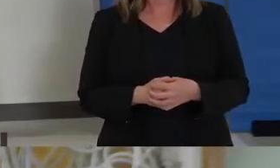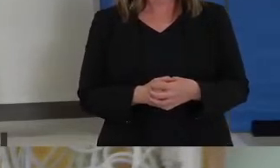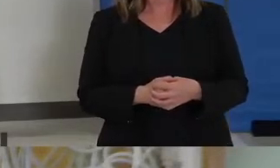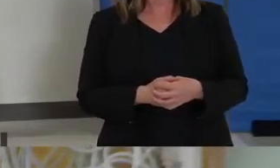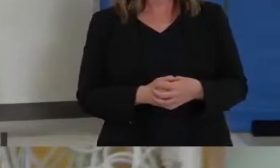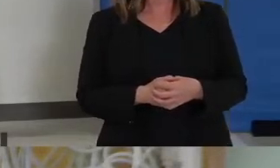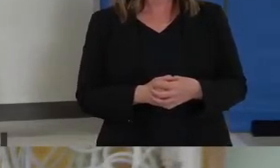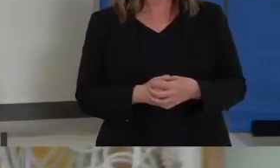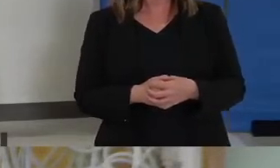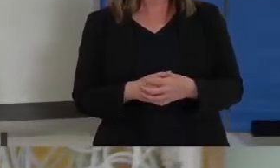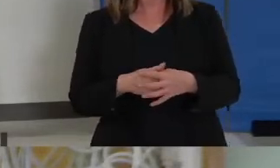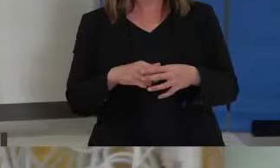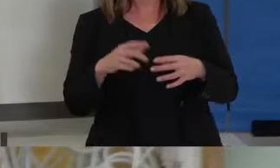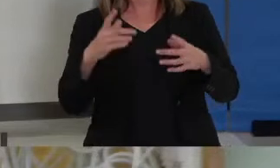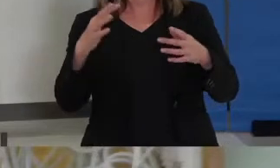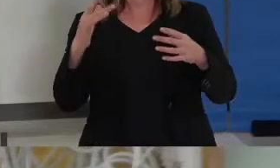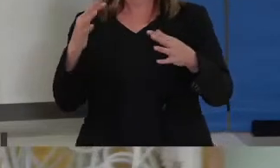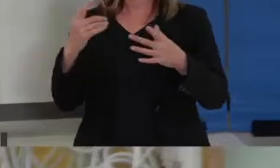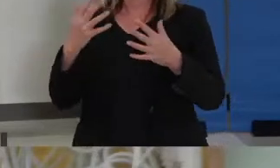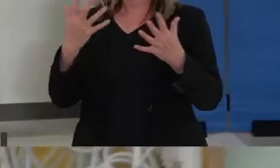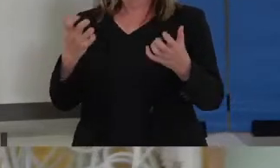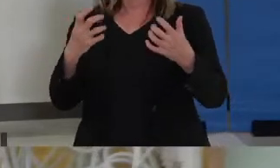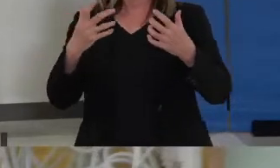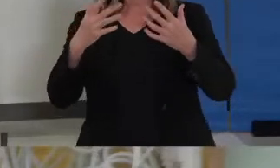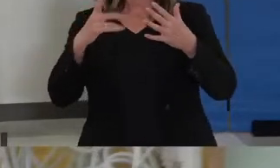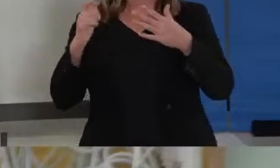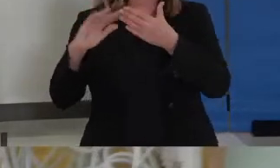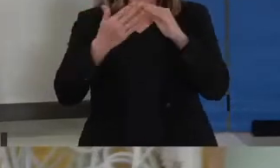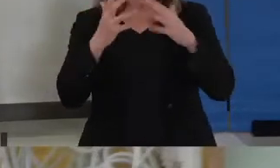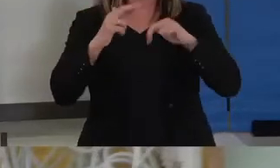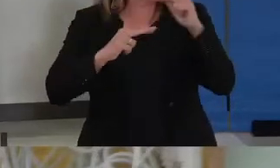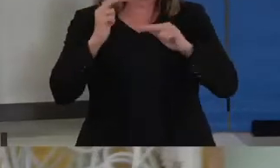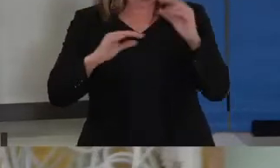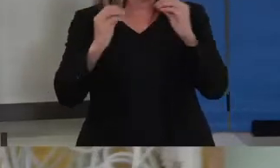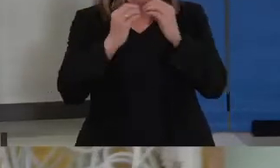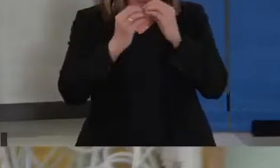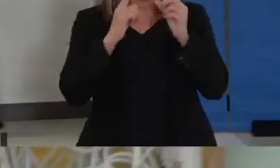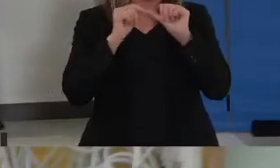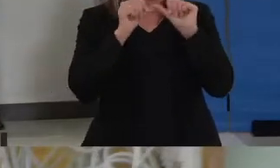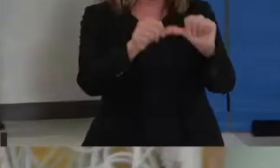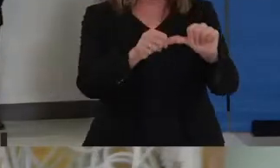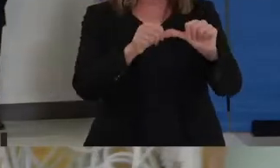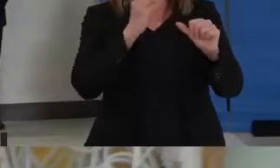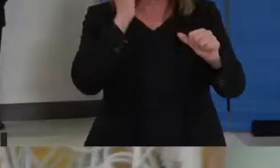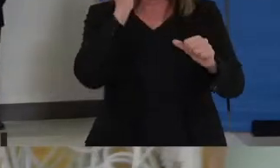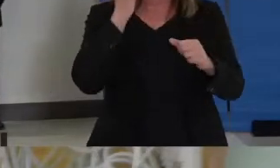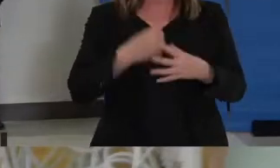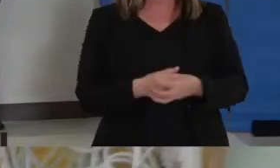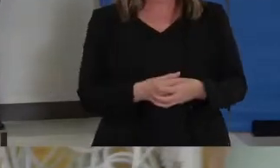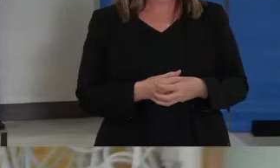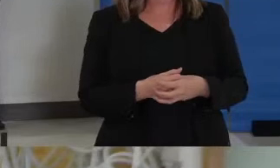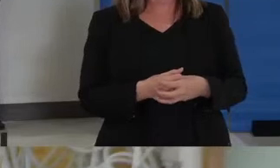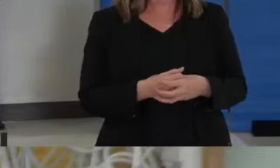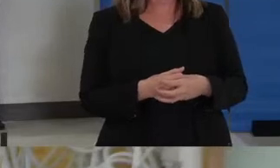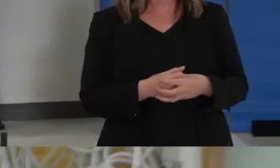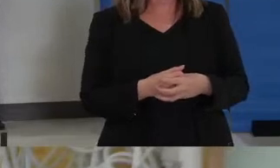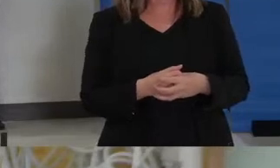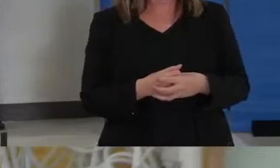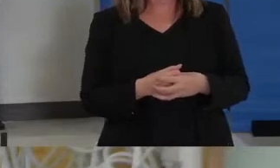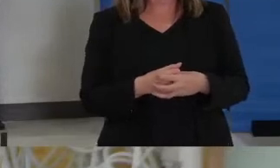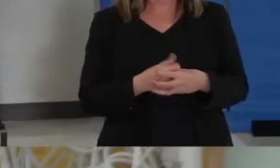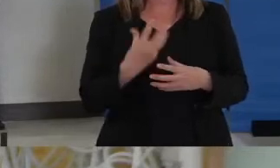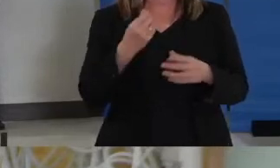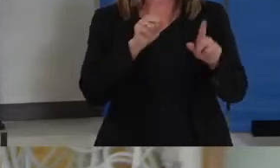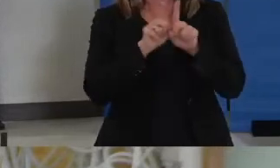trabajamos con las comunidades para construir más viviendas permanentes y duraderas, también estamos